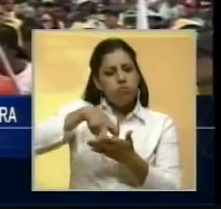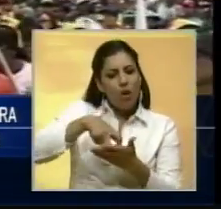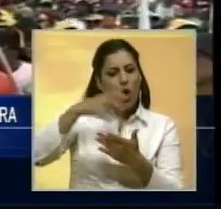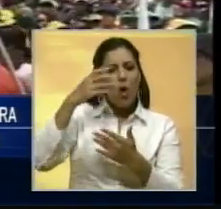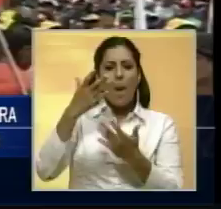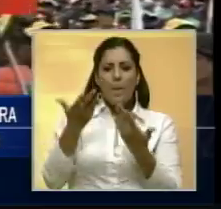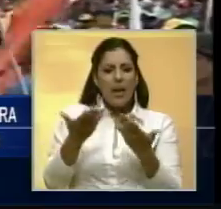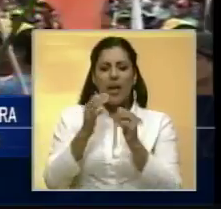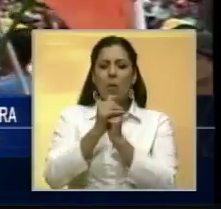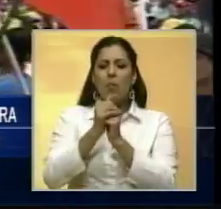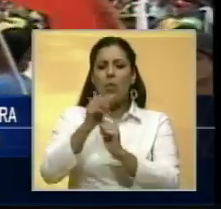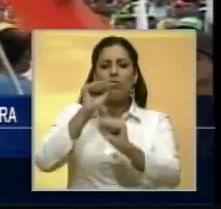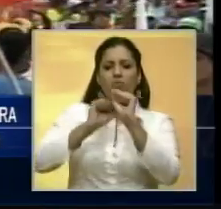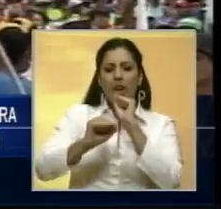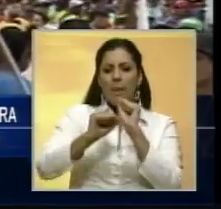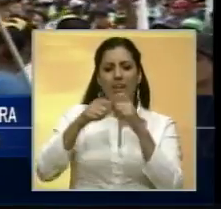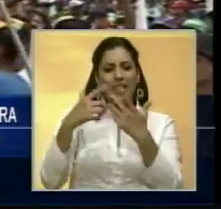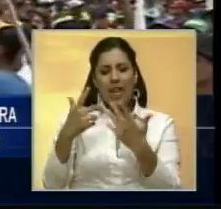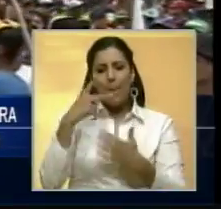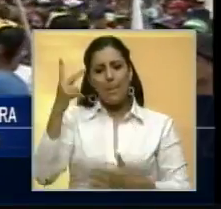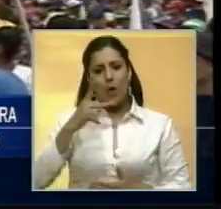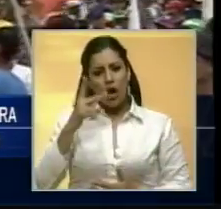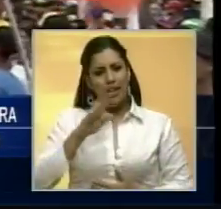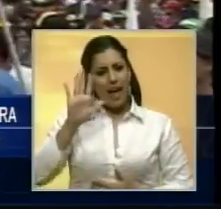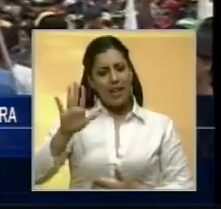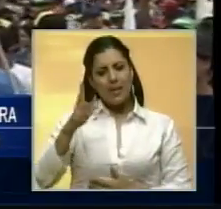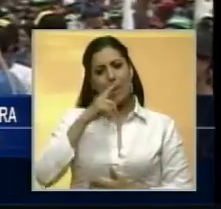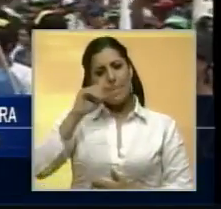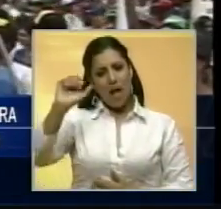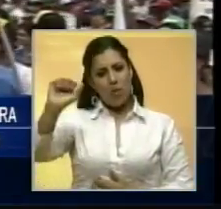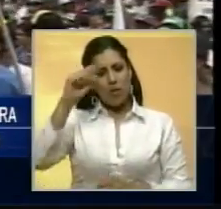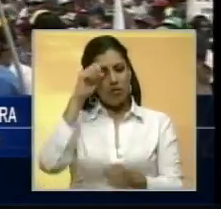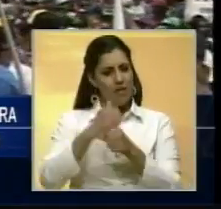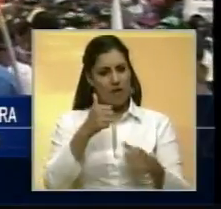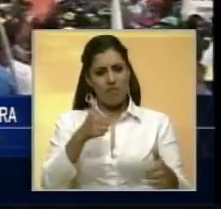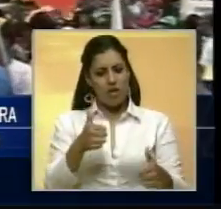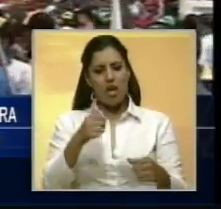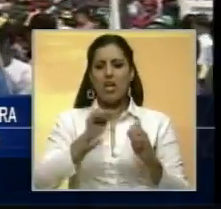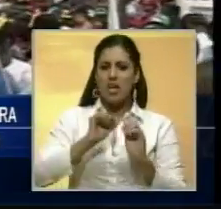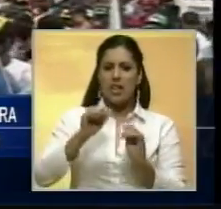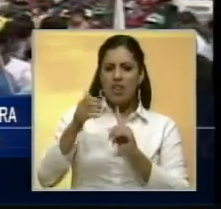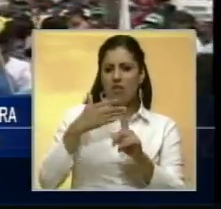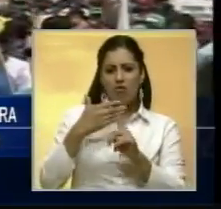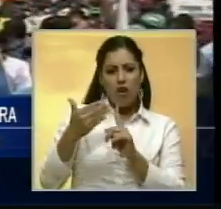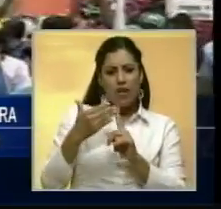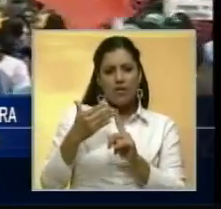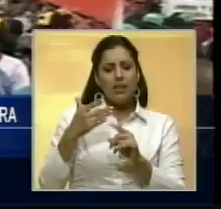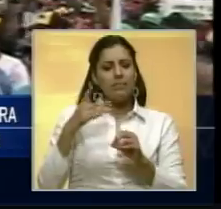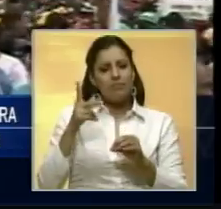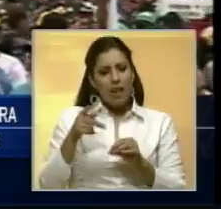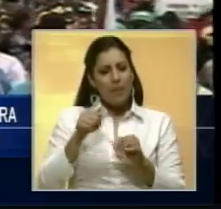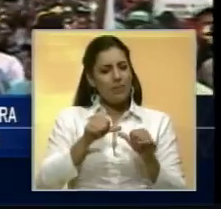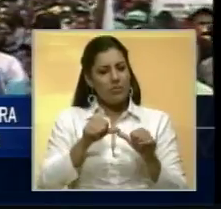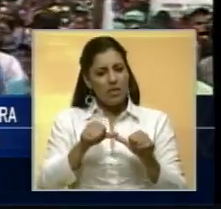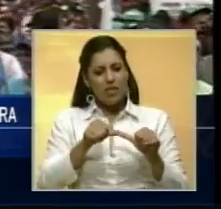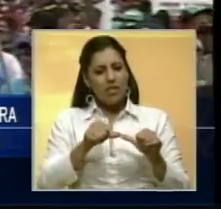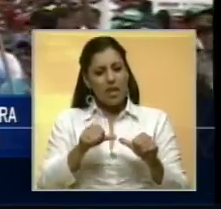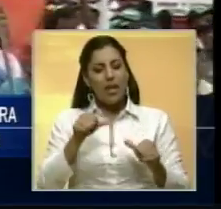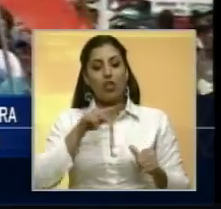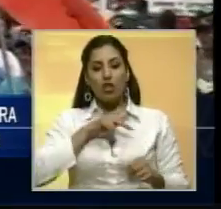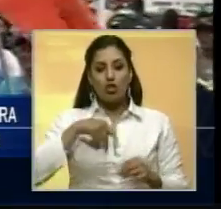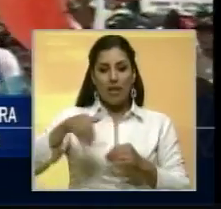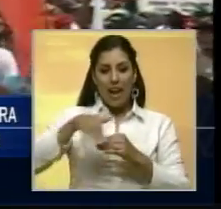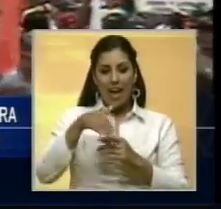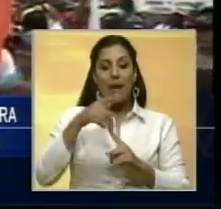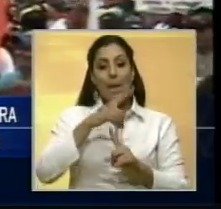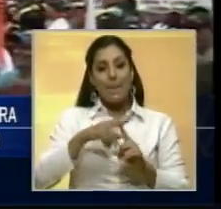para defender entonces lo que son las políticas del presidente Nicolás Maduro en rechazo a la violencia violencia y que se mantendrán no solamente en las